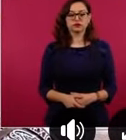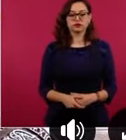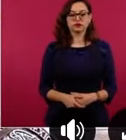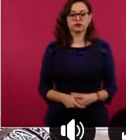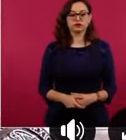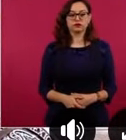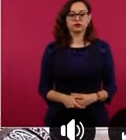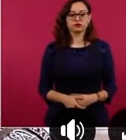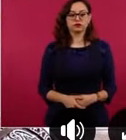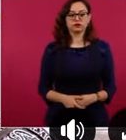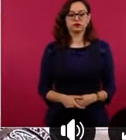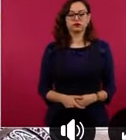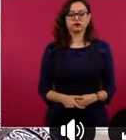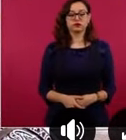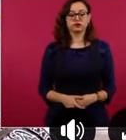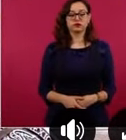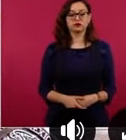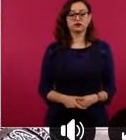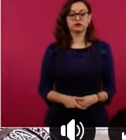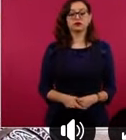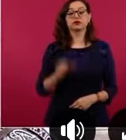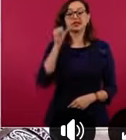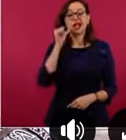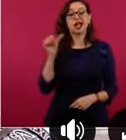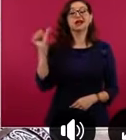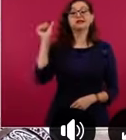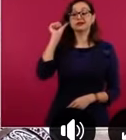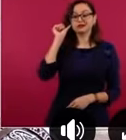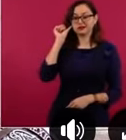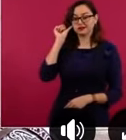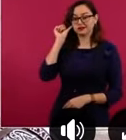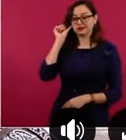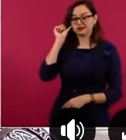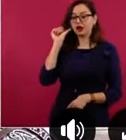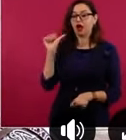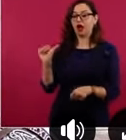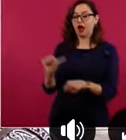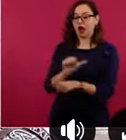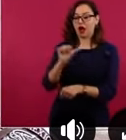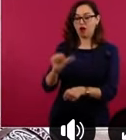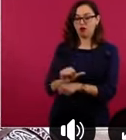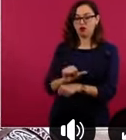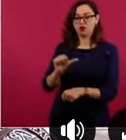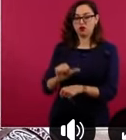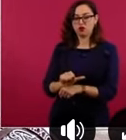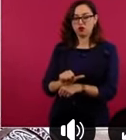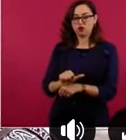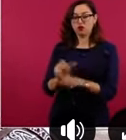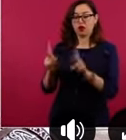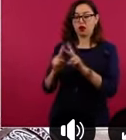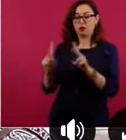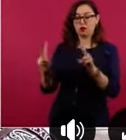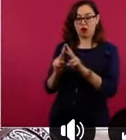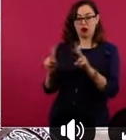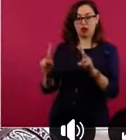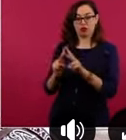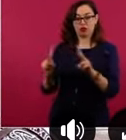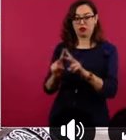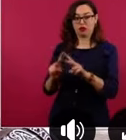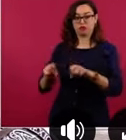vehículos, camionetas y motocicletas de presuntos miembros del grupo criminal